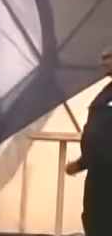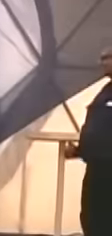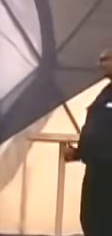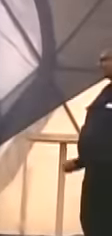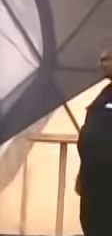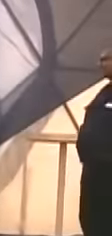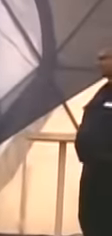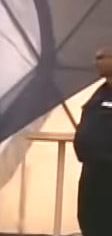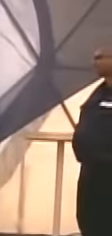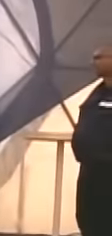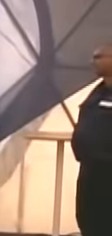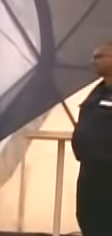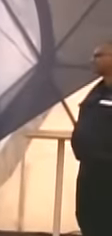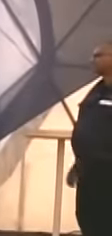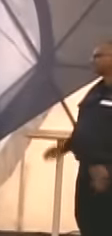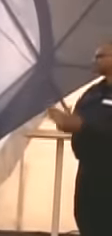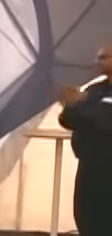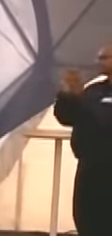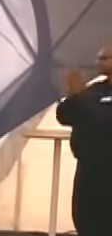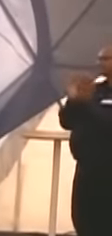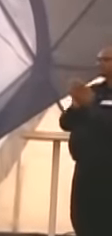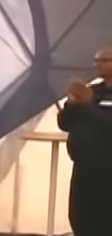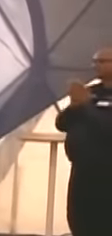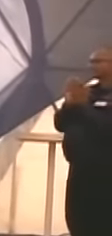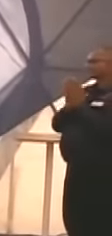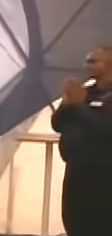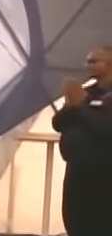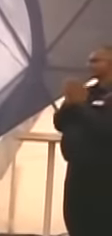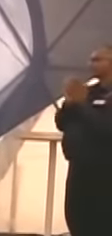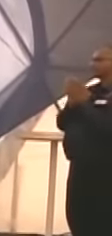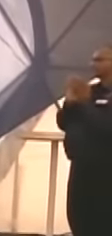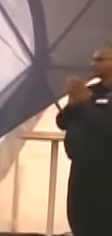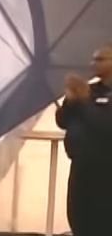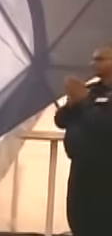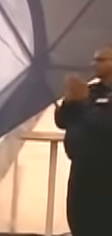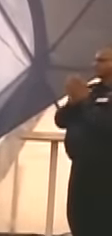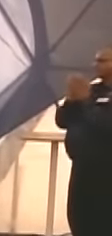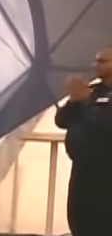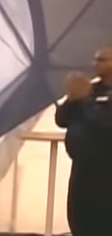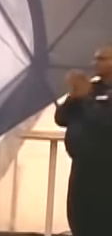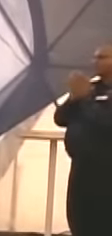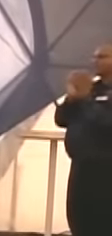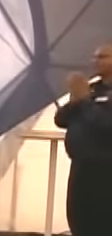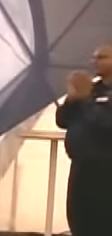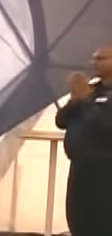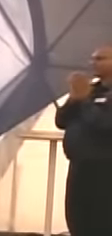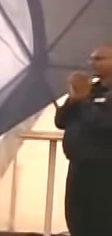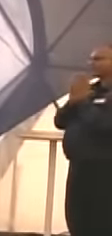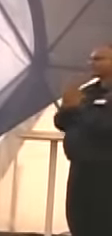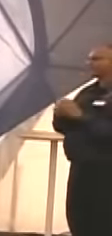Ciudad Guayana, nuestra Guayana, desde aquí, desde el calor de 40 grados,